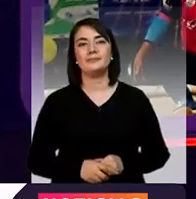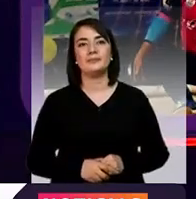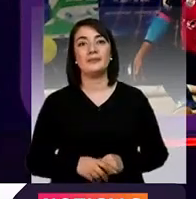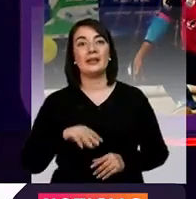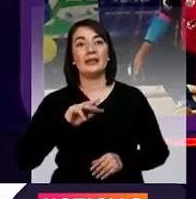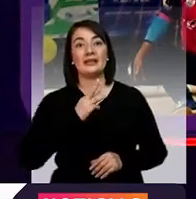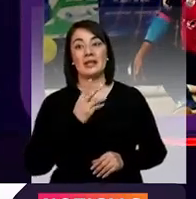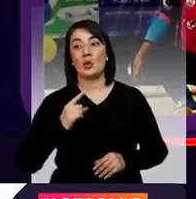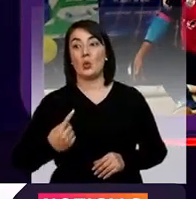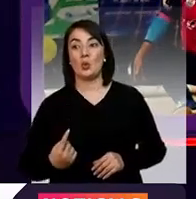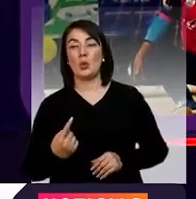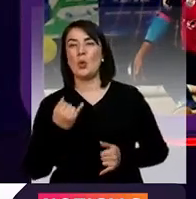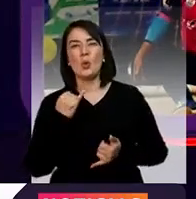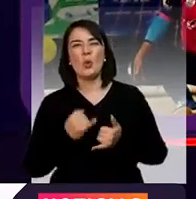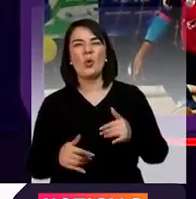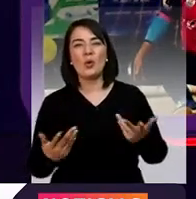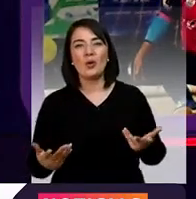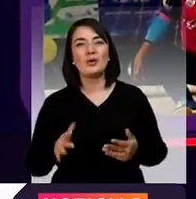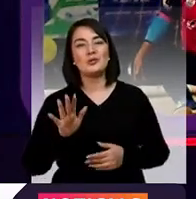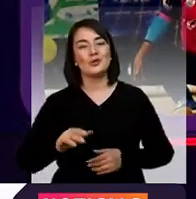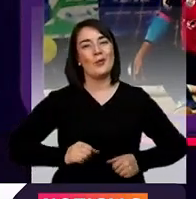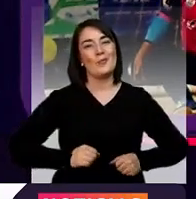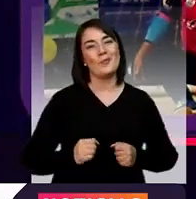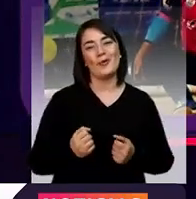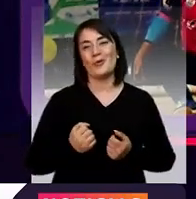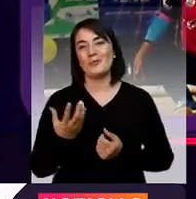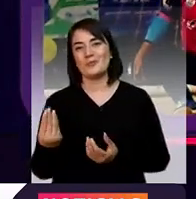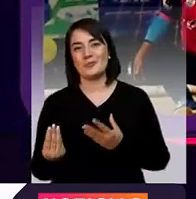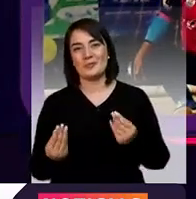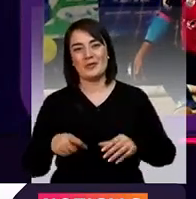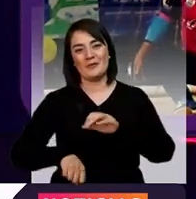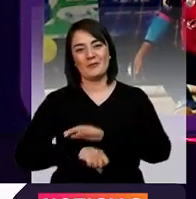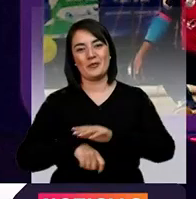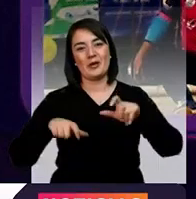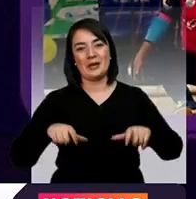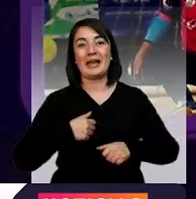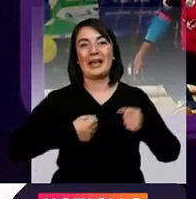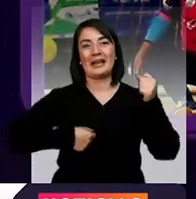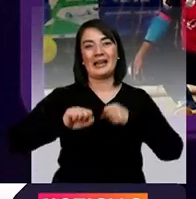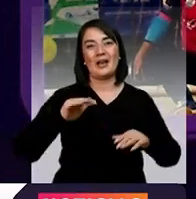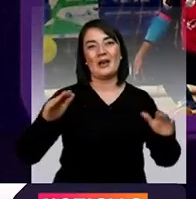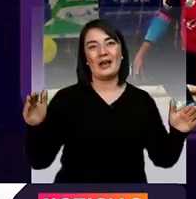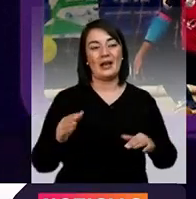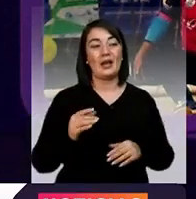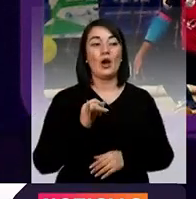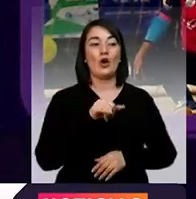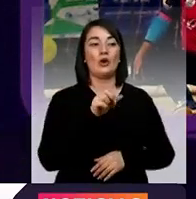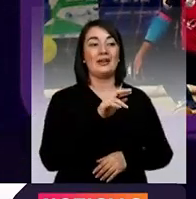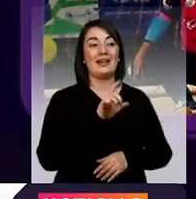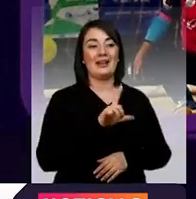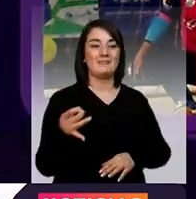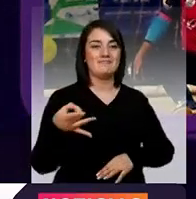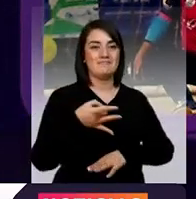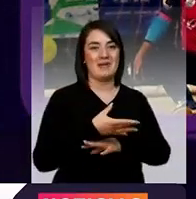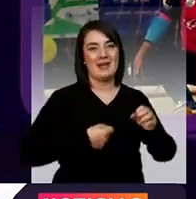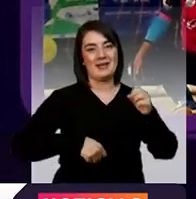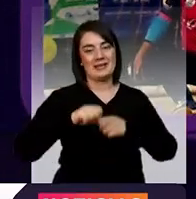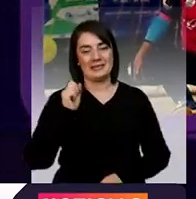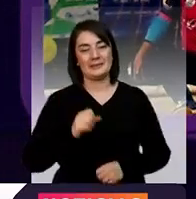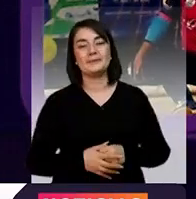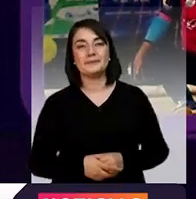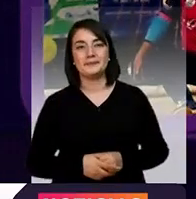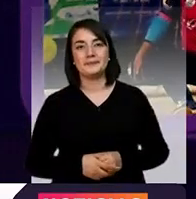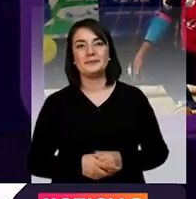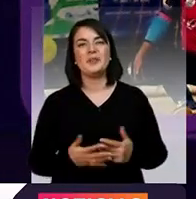3-1 fue el resultado del clásico bogotano del microfútbol que ganó Ángeles a JRL en la cuarta fecha de la Superliga de Fútbol de Salón que